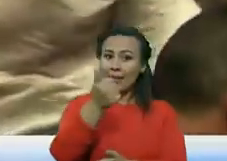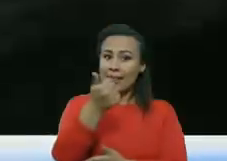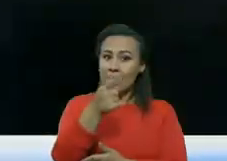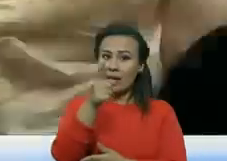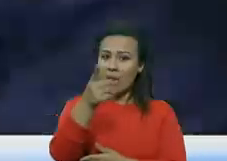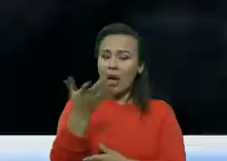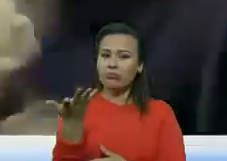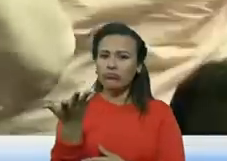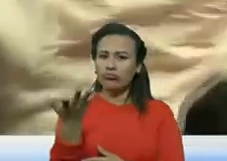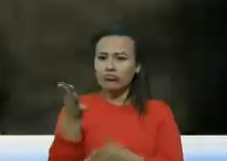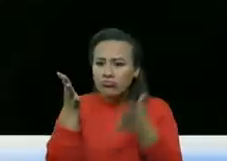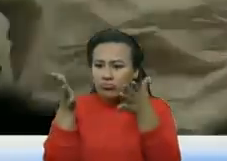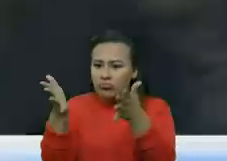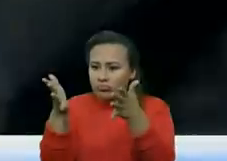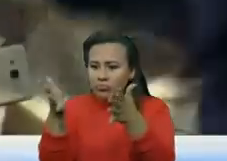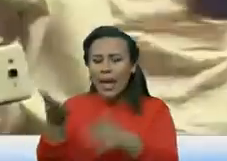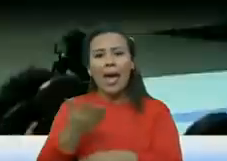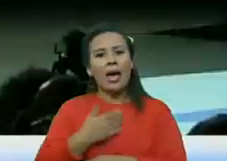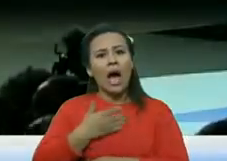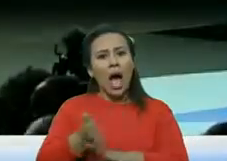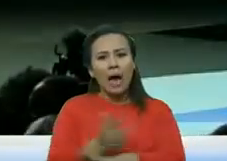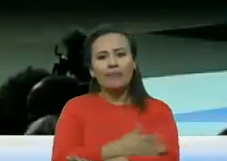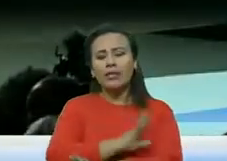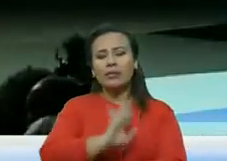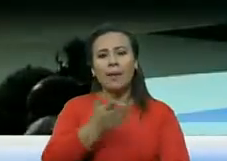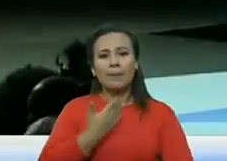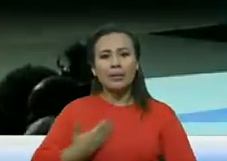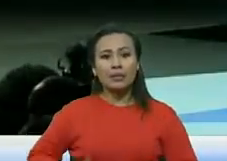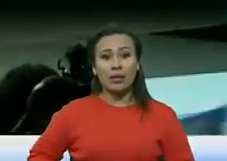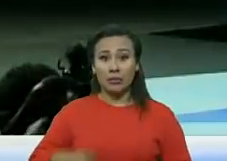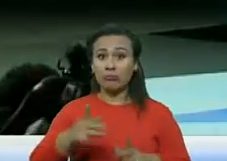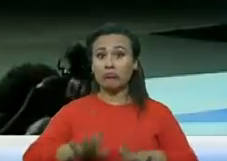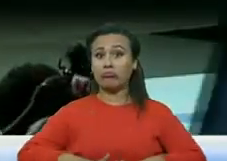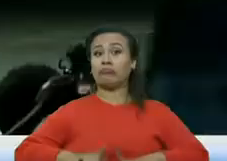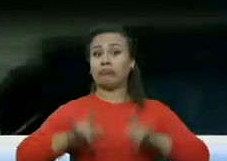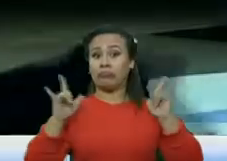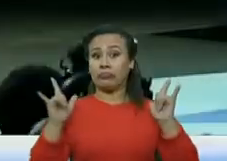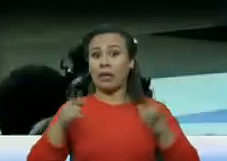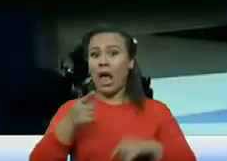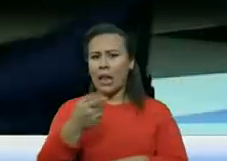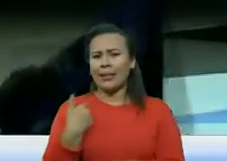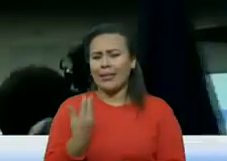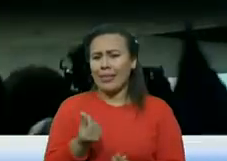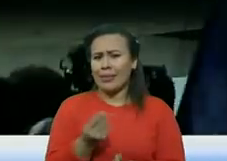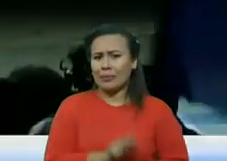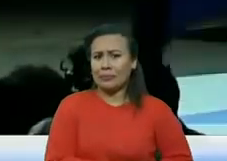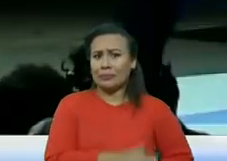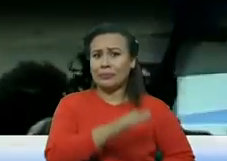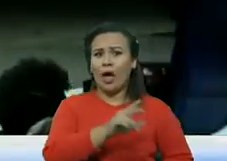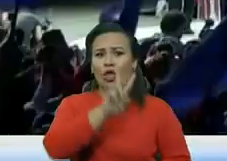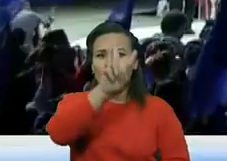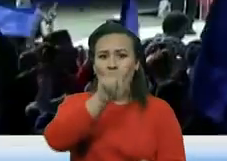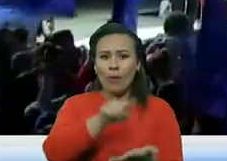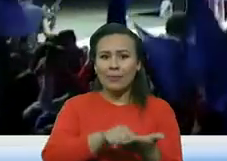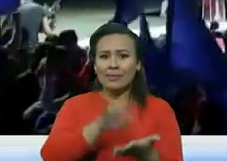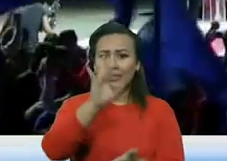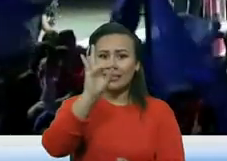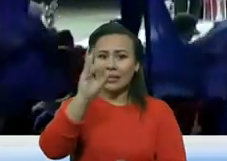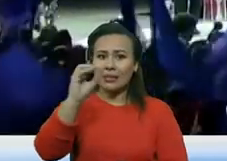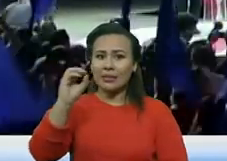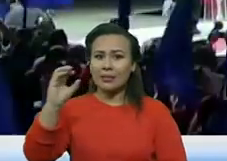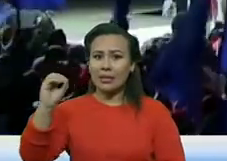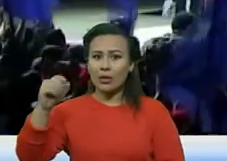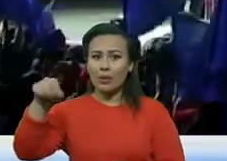al poder a la derecha en medio siglo. El multimillonario, que según Forbes tiene una fortuna de 2.700 millones de